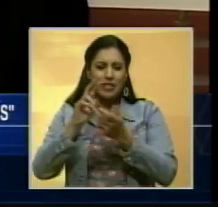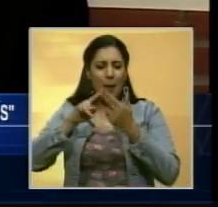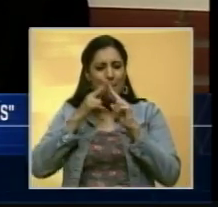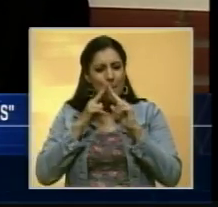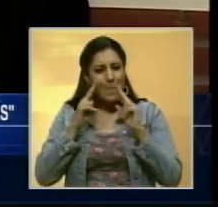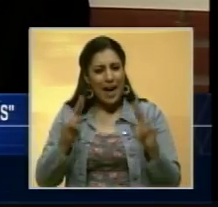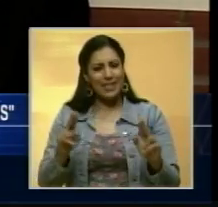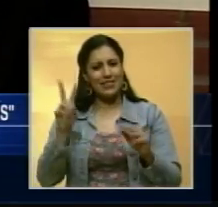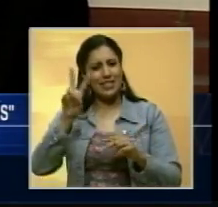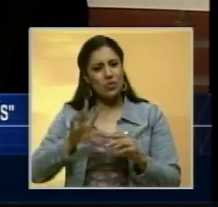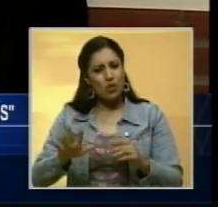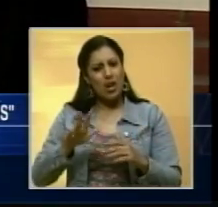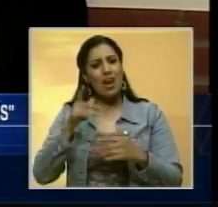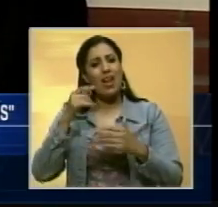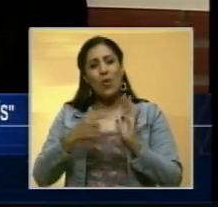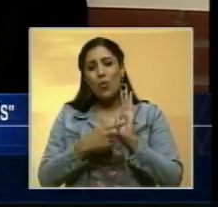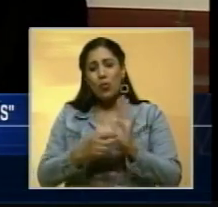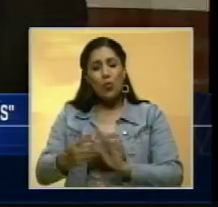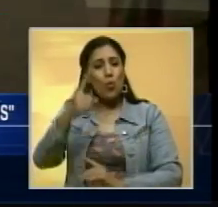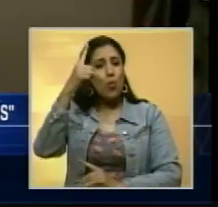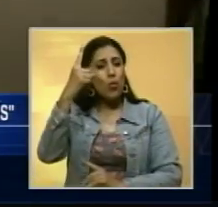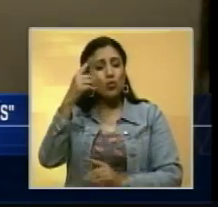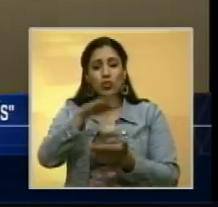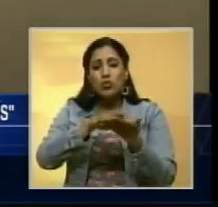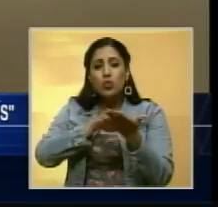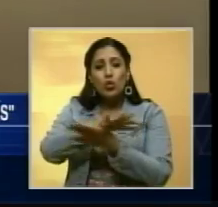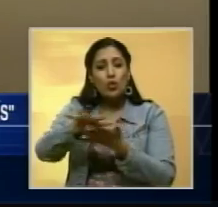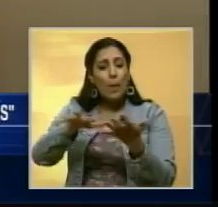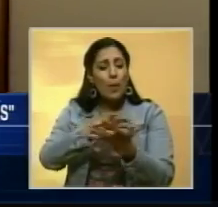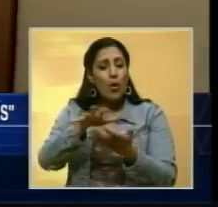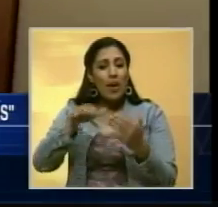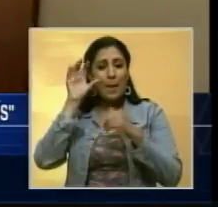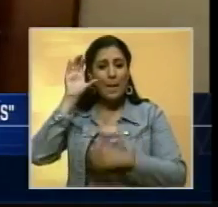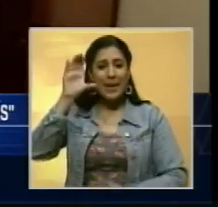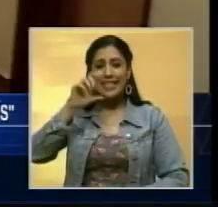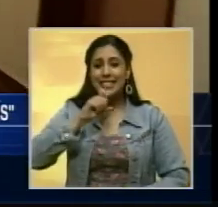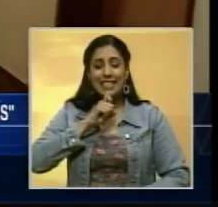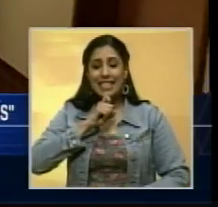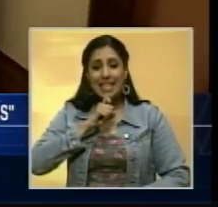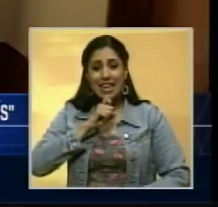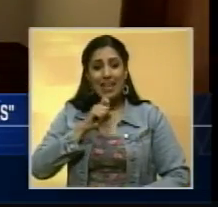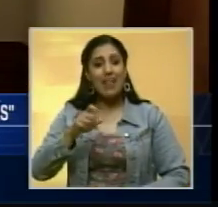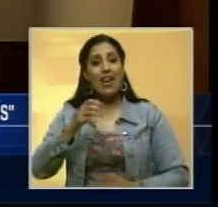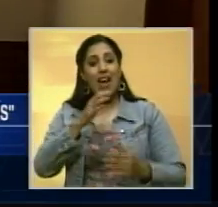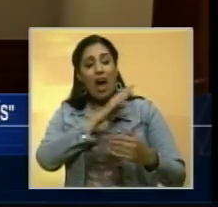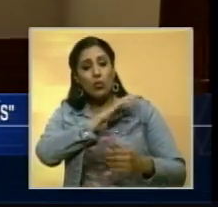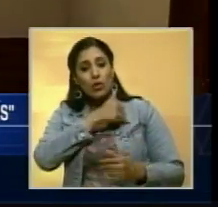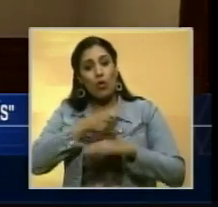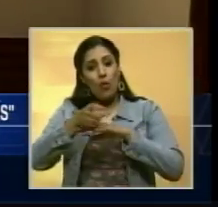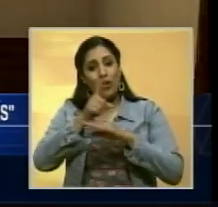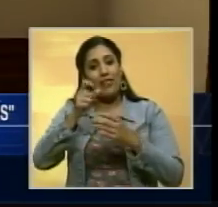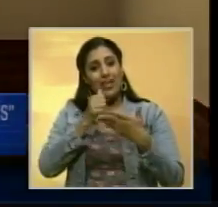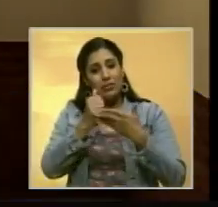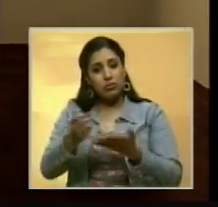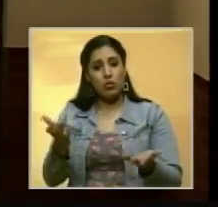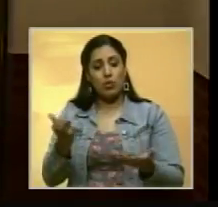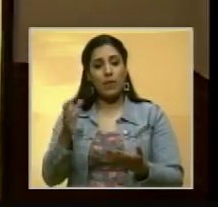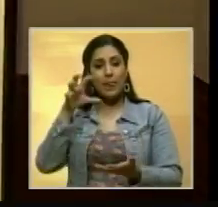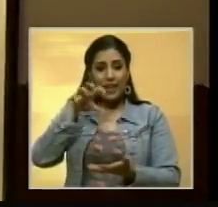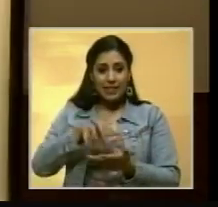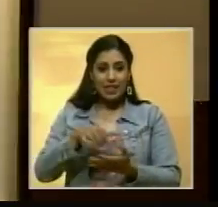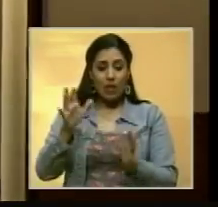paz, destacando que los únicos capaces de solventar los problemas del país son las autoridades del gobierno. Desde el